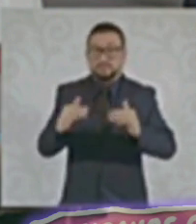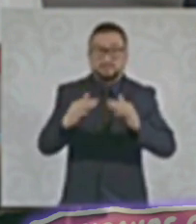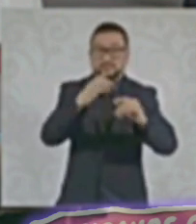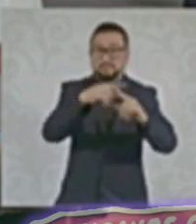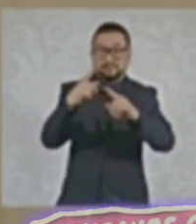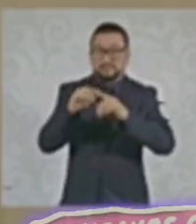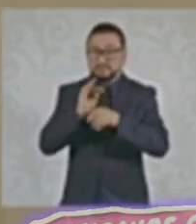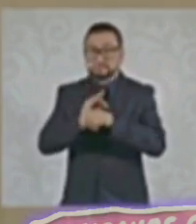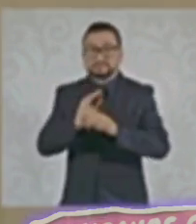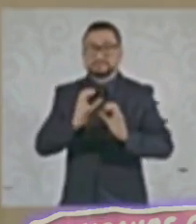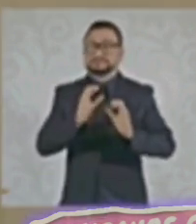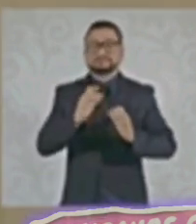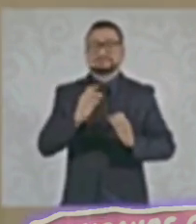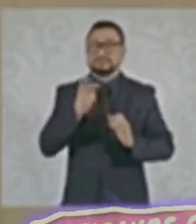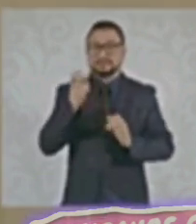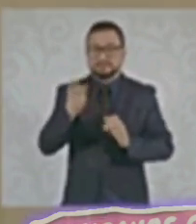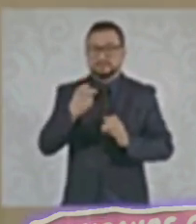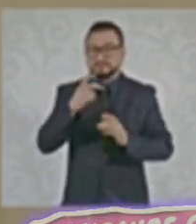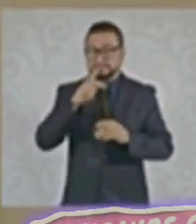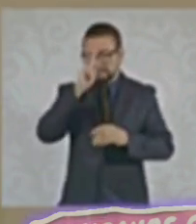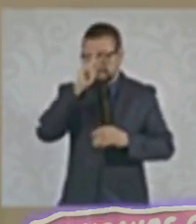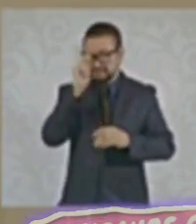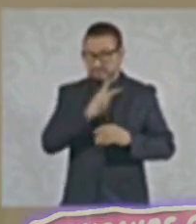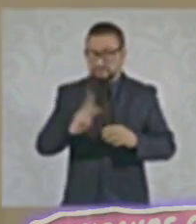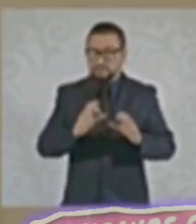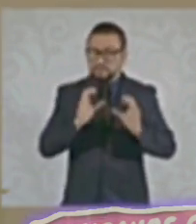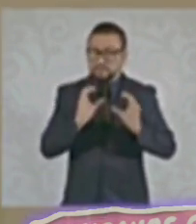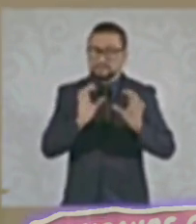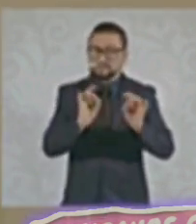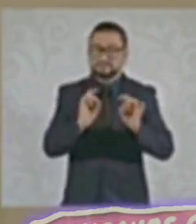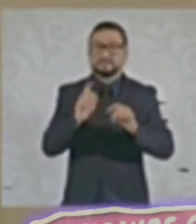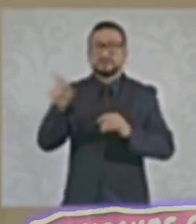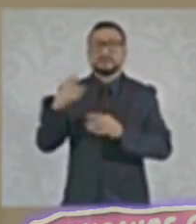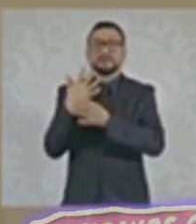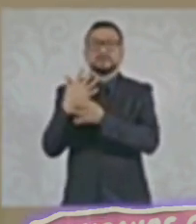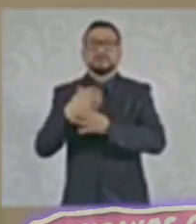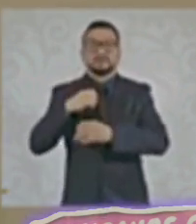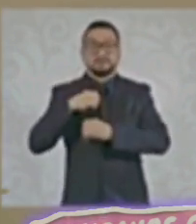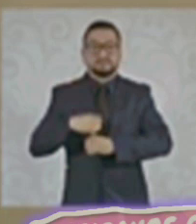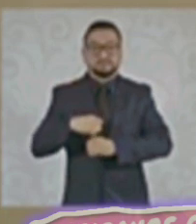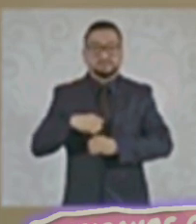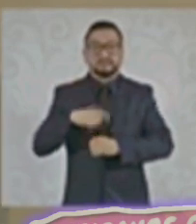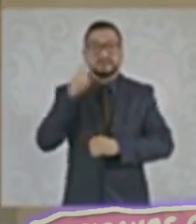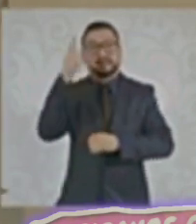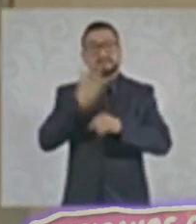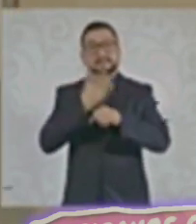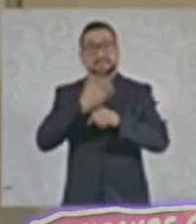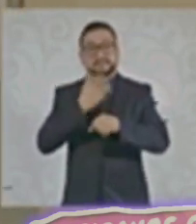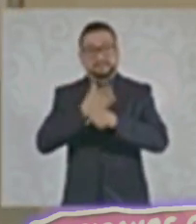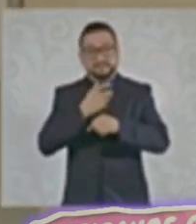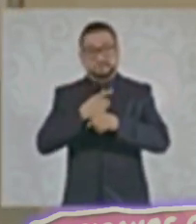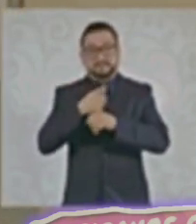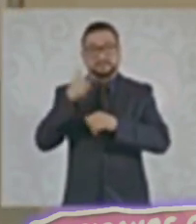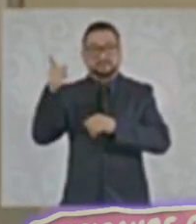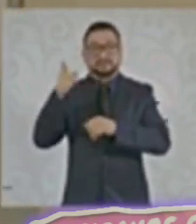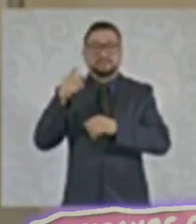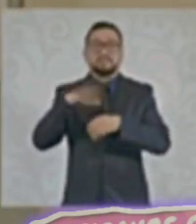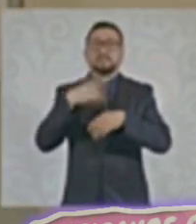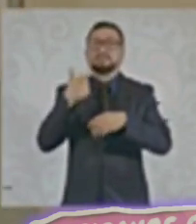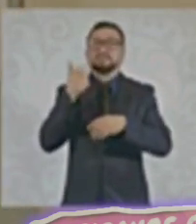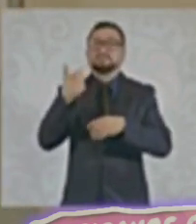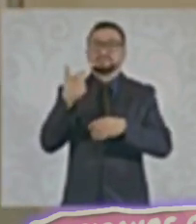yo diría lo más delicado también para México es que reportaron a la Autoridad Financiera de Estados Unidos en la bolsa, porque es una empresa